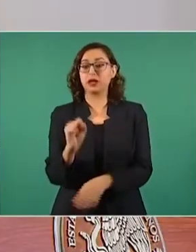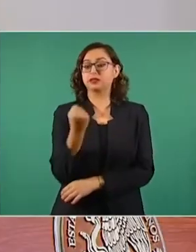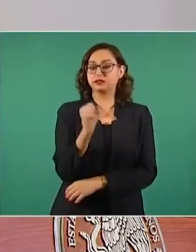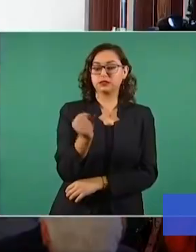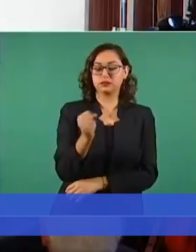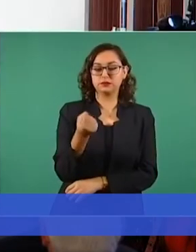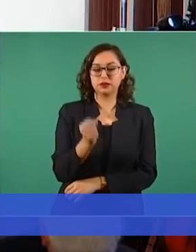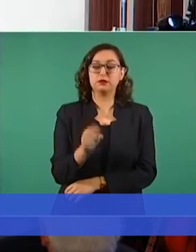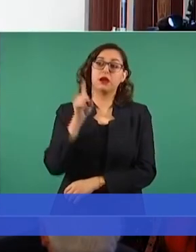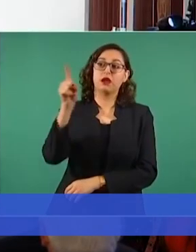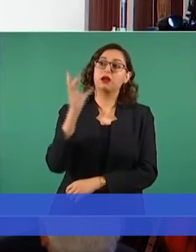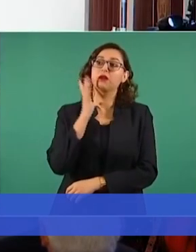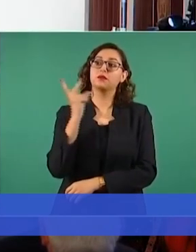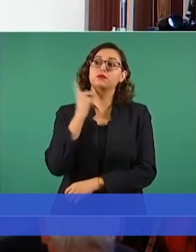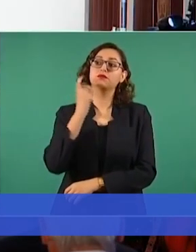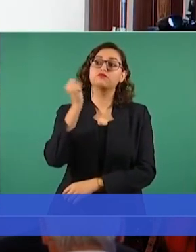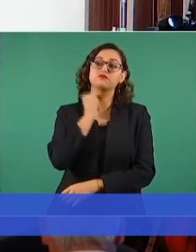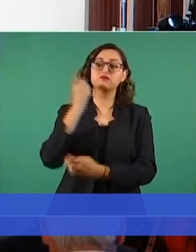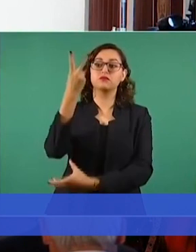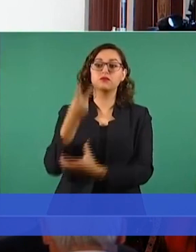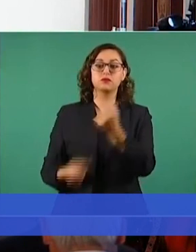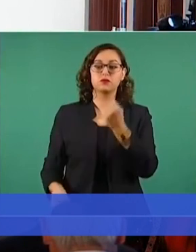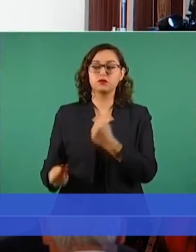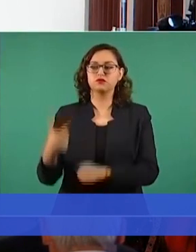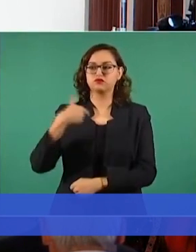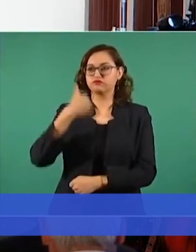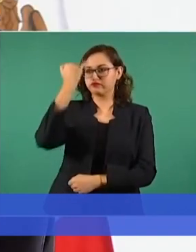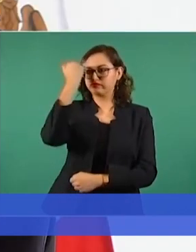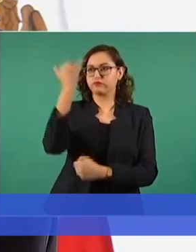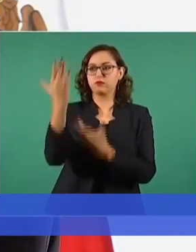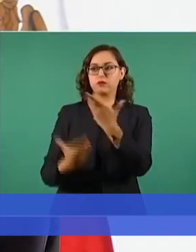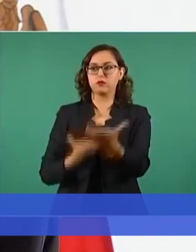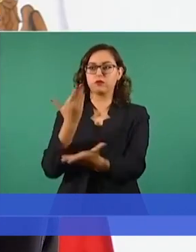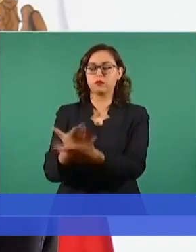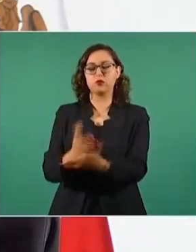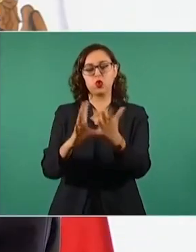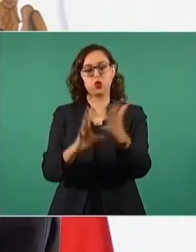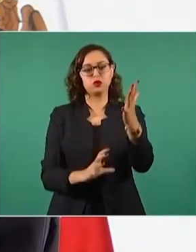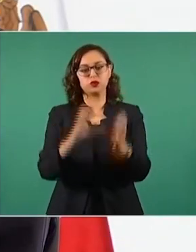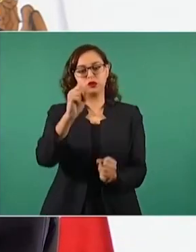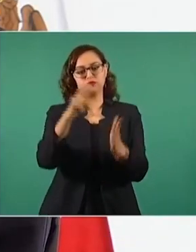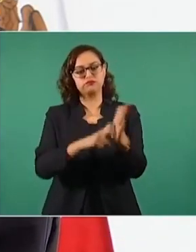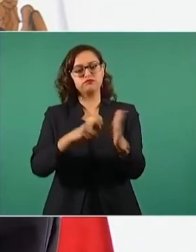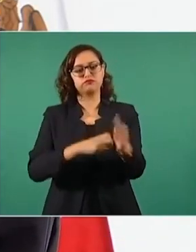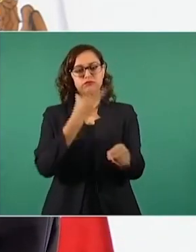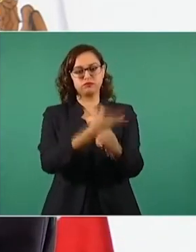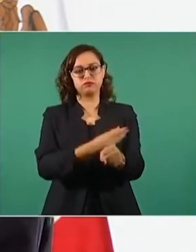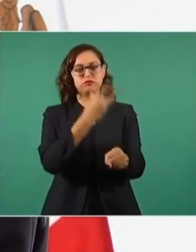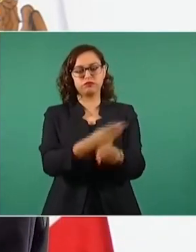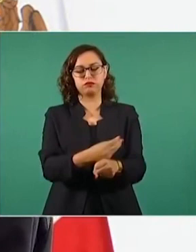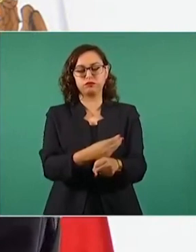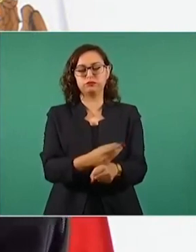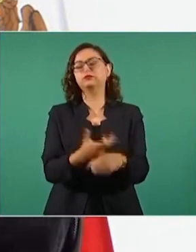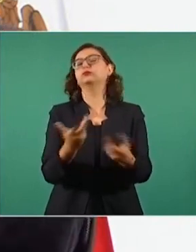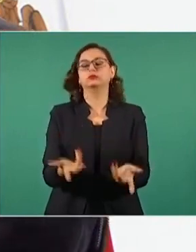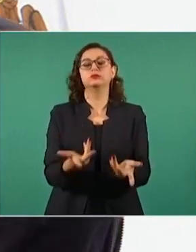al congreso una iniciativa de reforma constitucional que permitirá